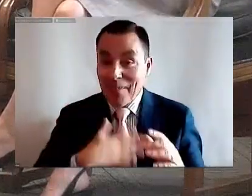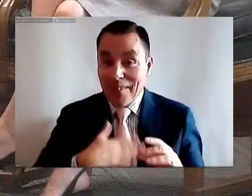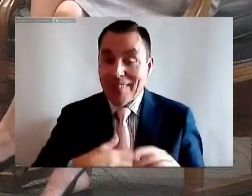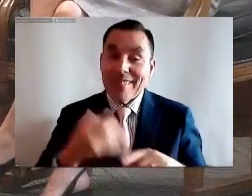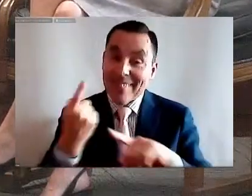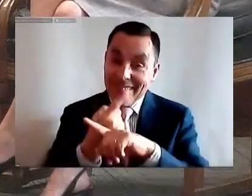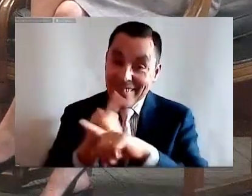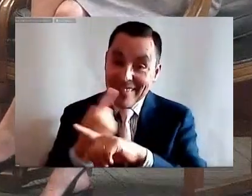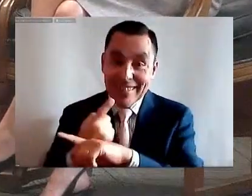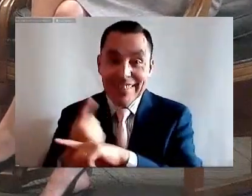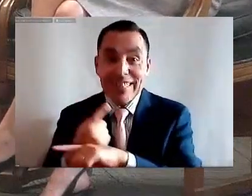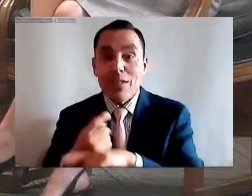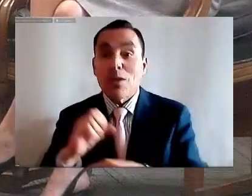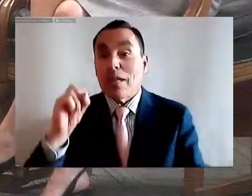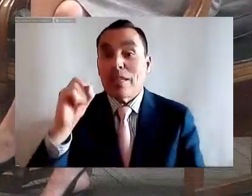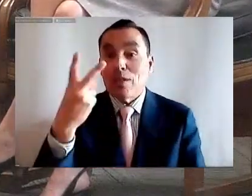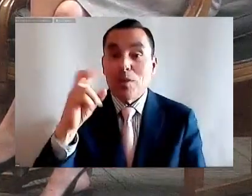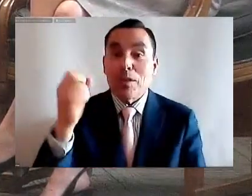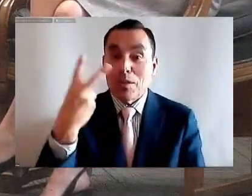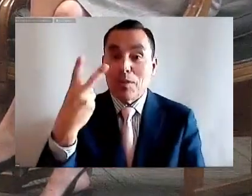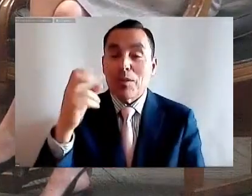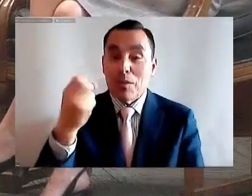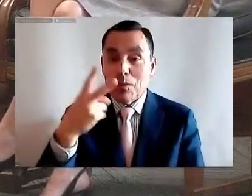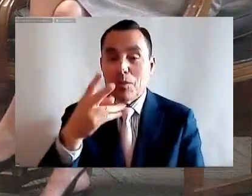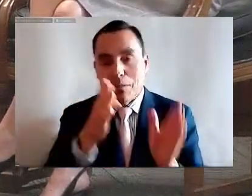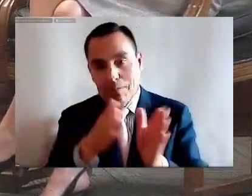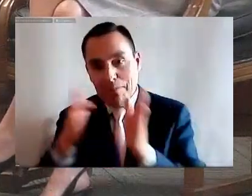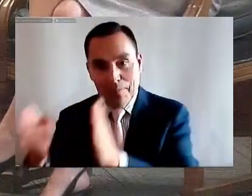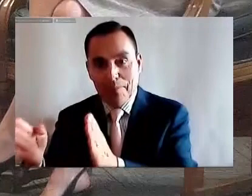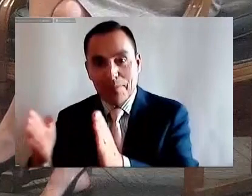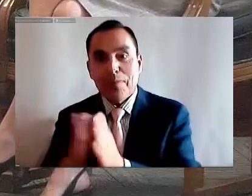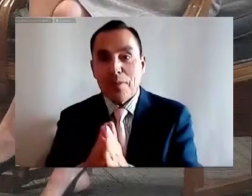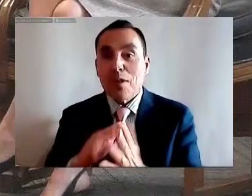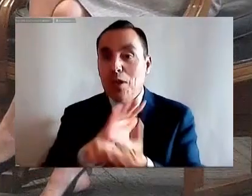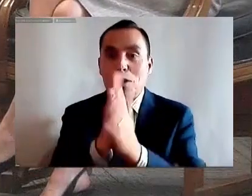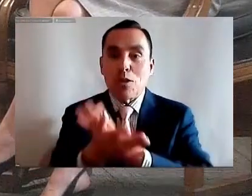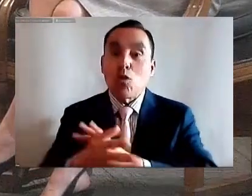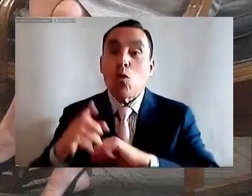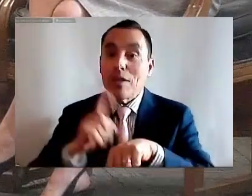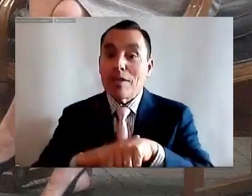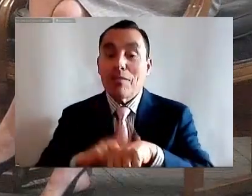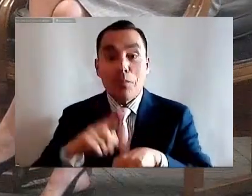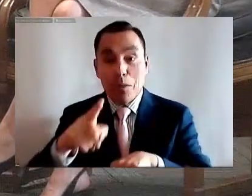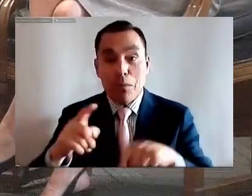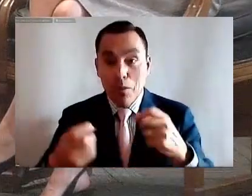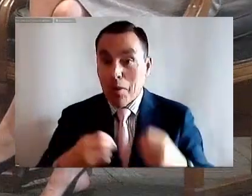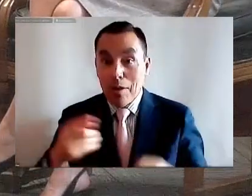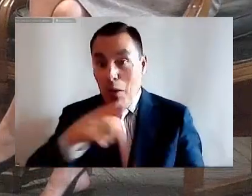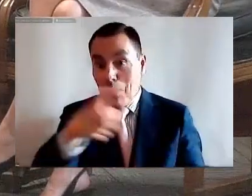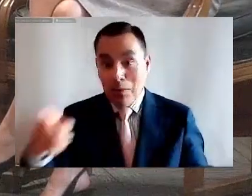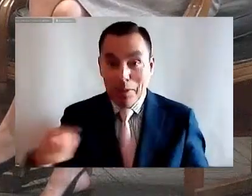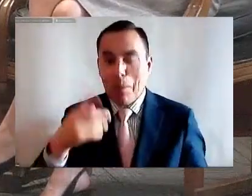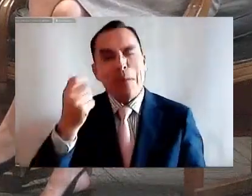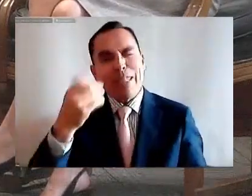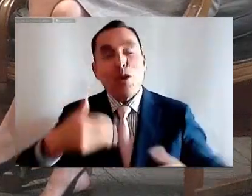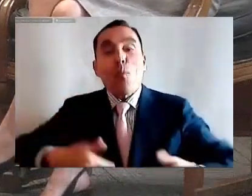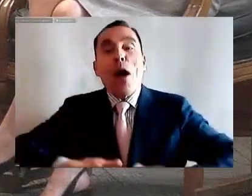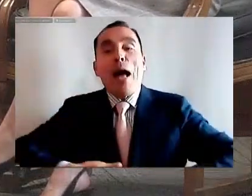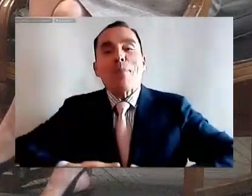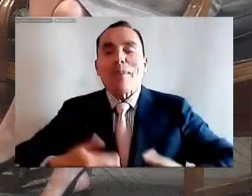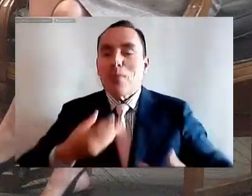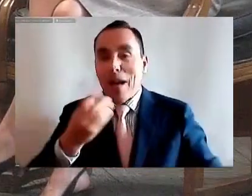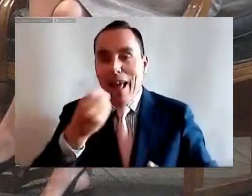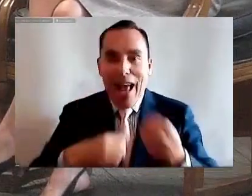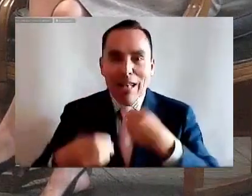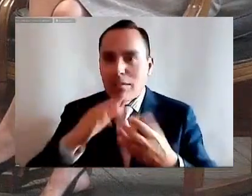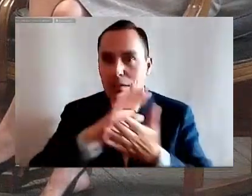a una segunda, a un segundo panel y no podemos comernos todo el tiempo, pero yo espero que les haya abierto el apetito, porque ellas se pasean por todas las